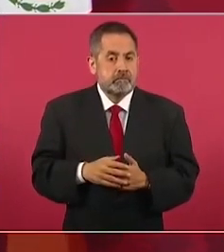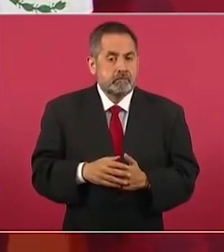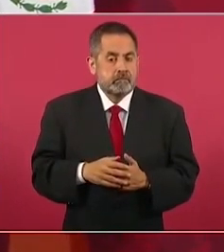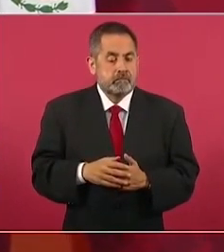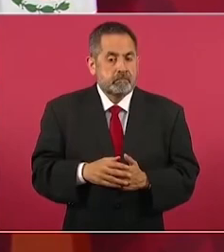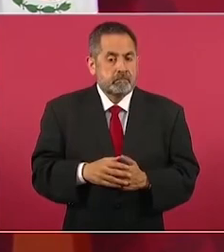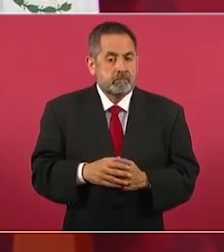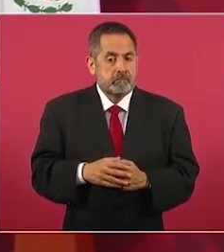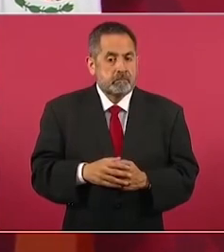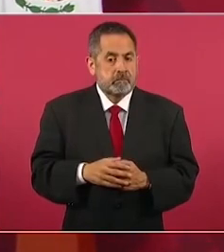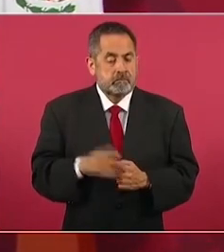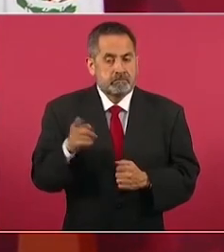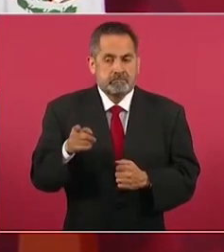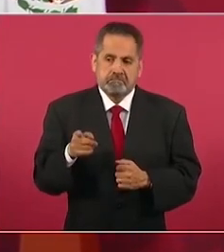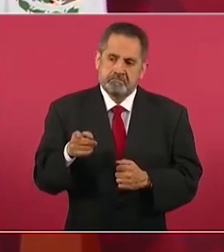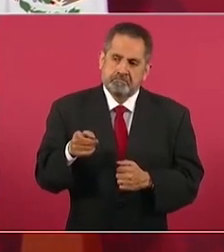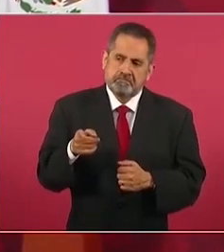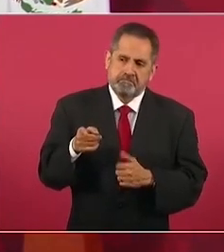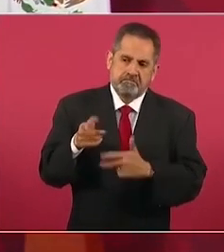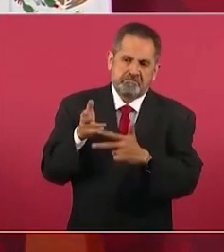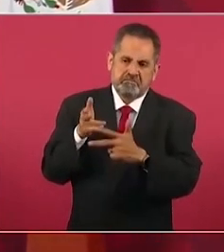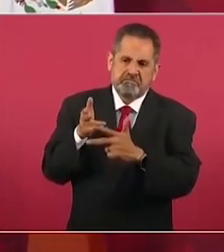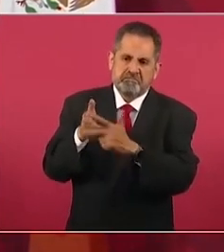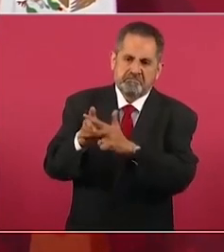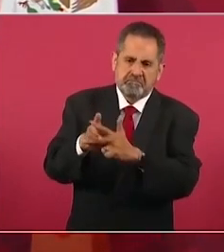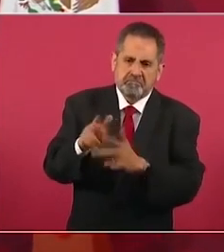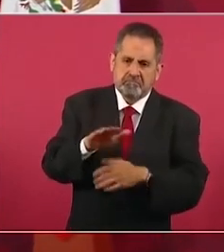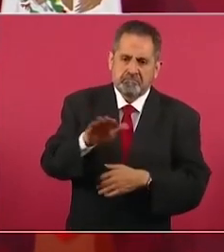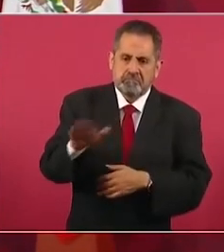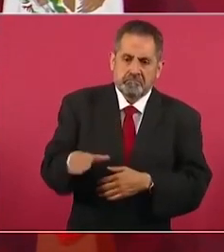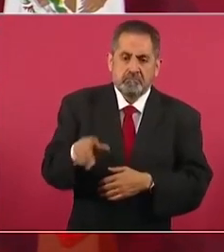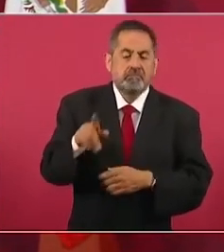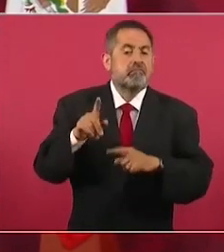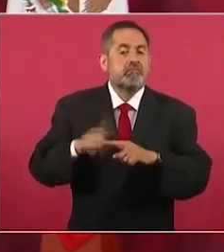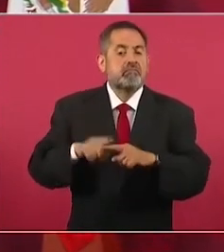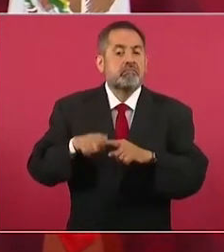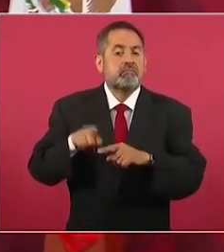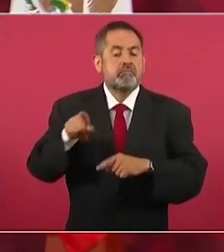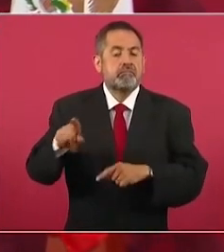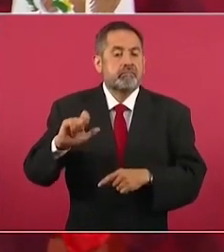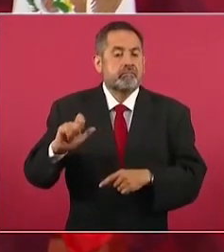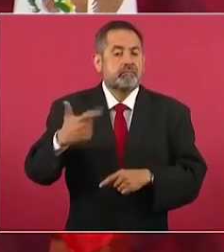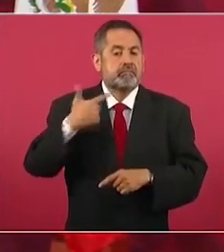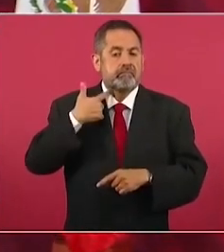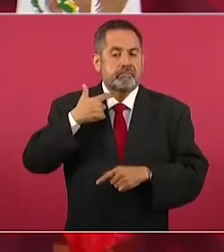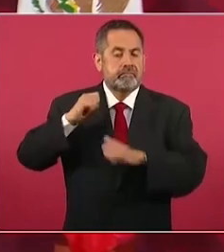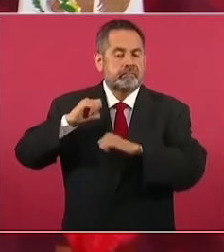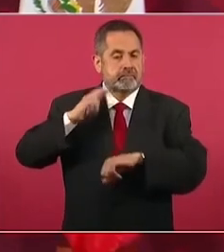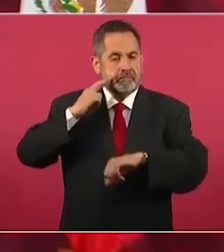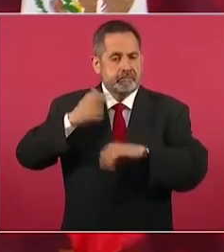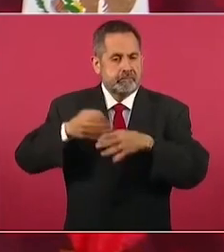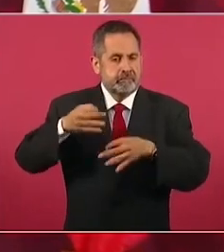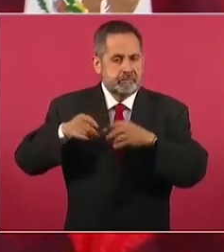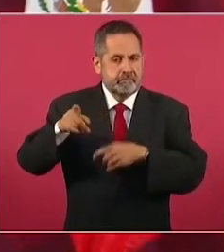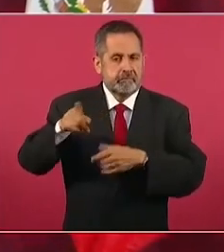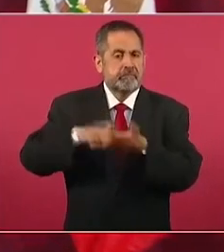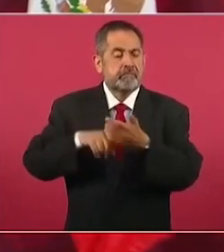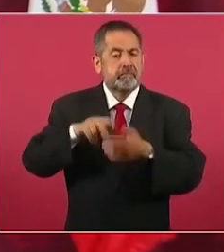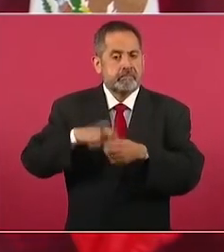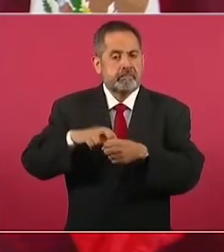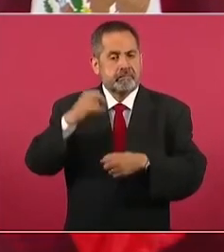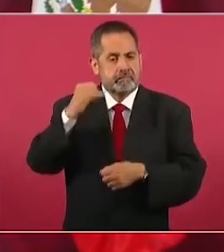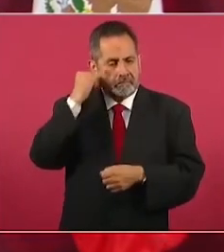fue asesinado, perdió la vida el ex primer ministro de